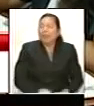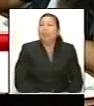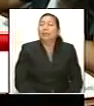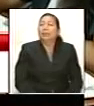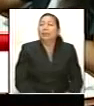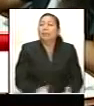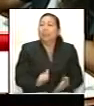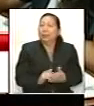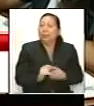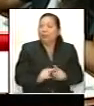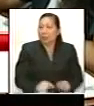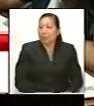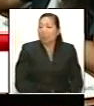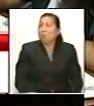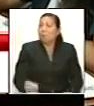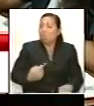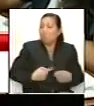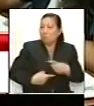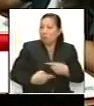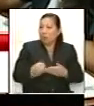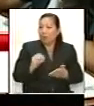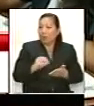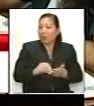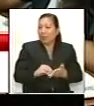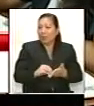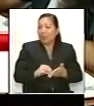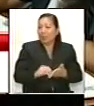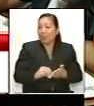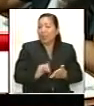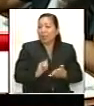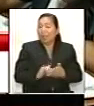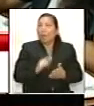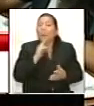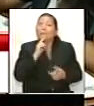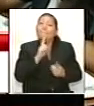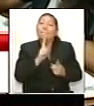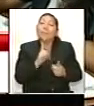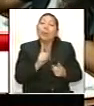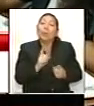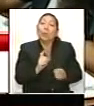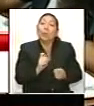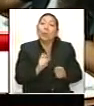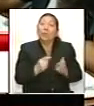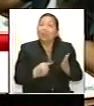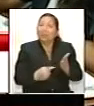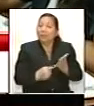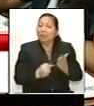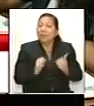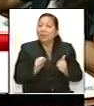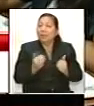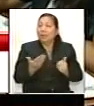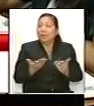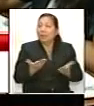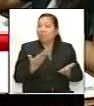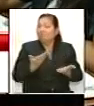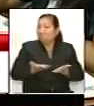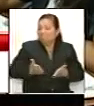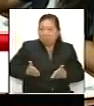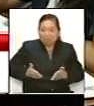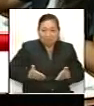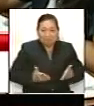divindad lo ve, que vuelva, así que vuelva en este caso a asistir y que pregunte por tal técnica, que en este caso lo iba a